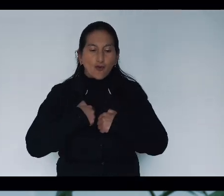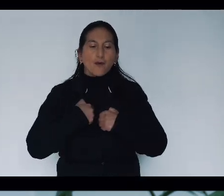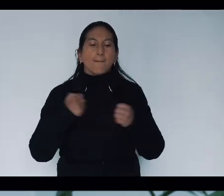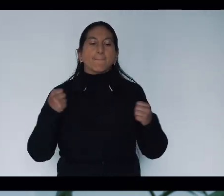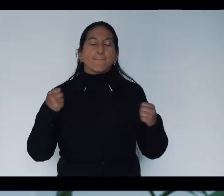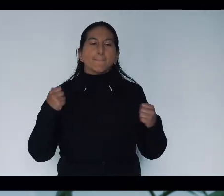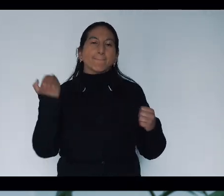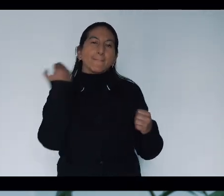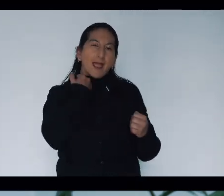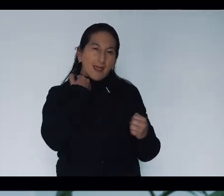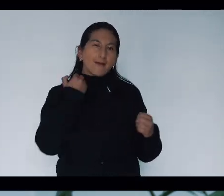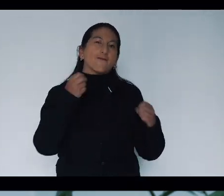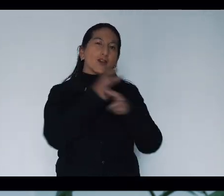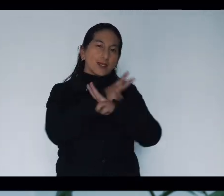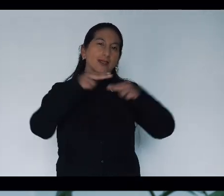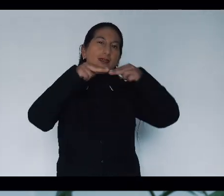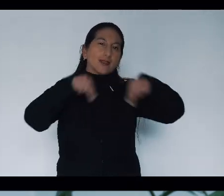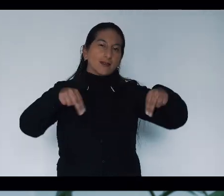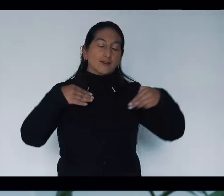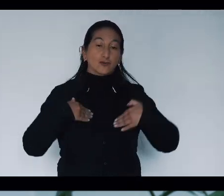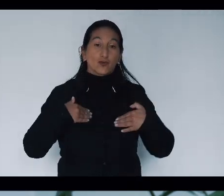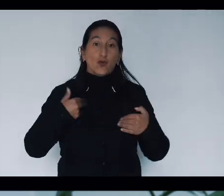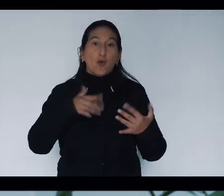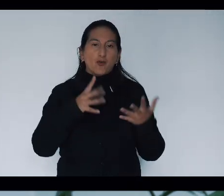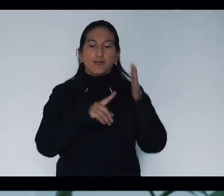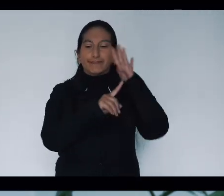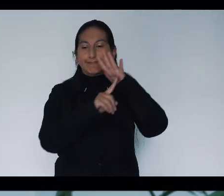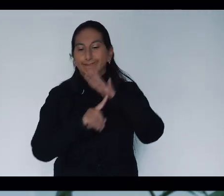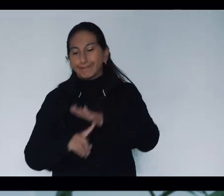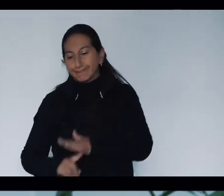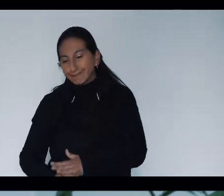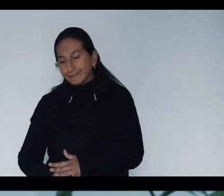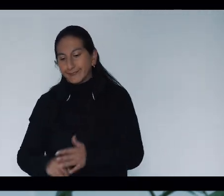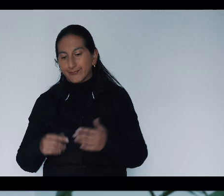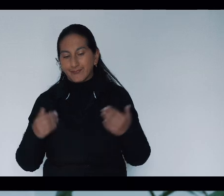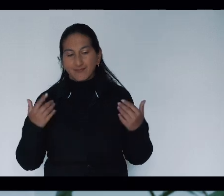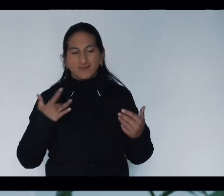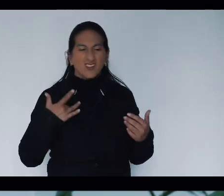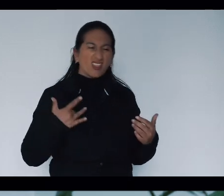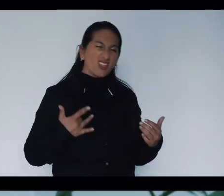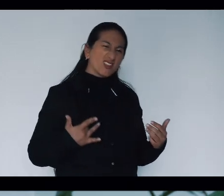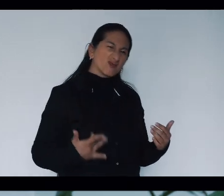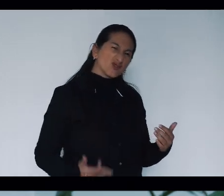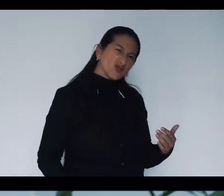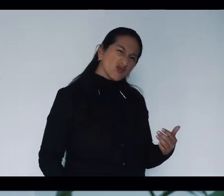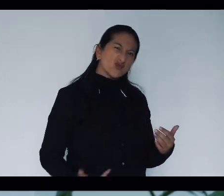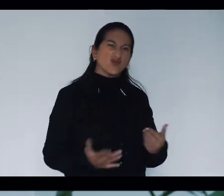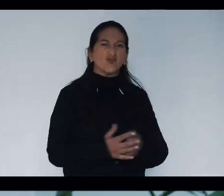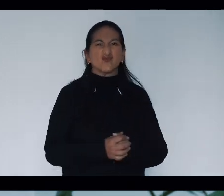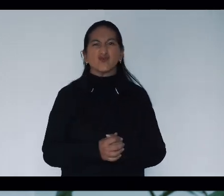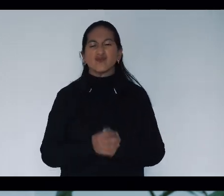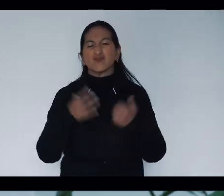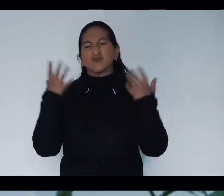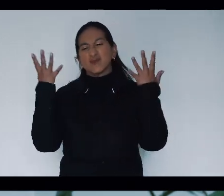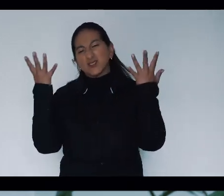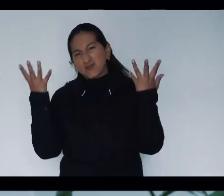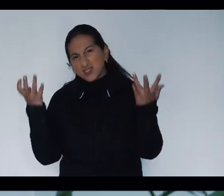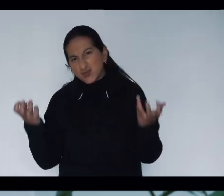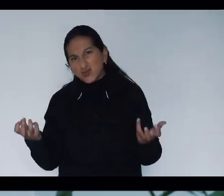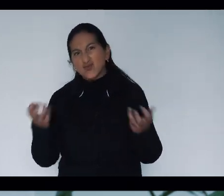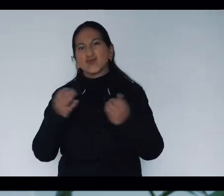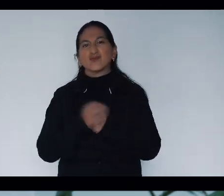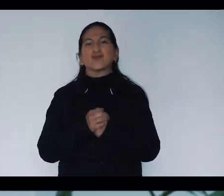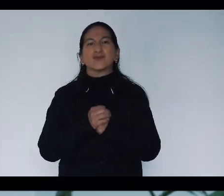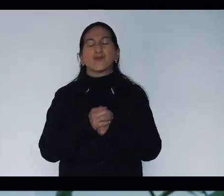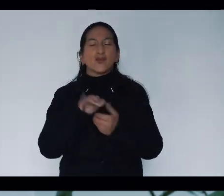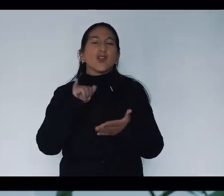nosotras caemos en desmotivación, en decepciones, en depresión, y es ahí donde no